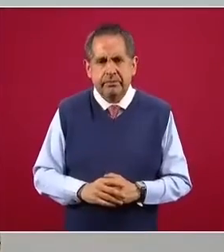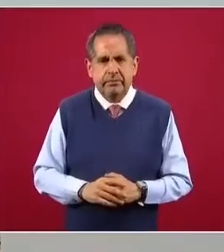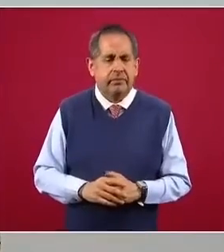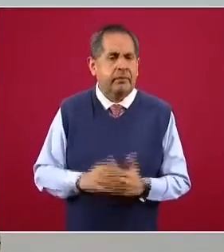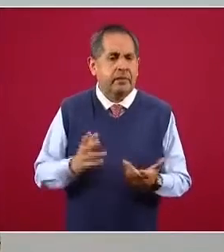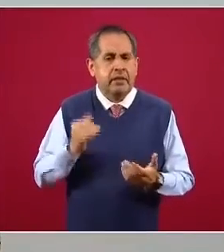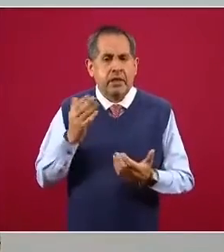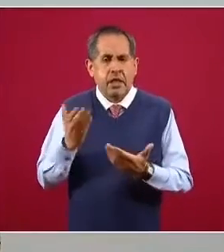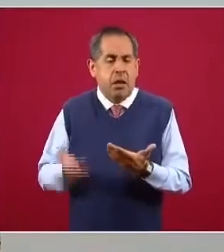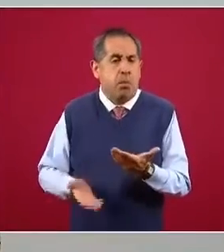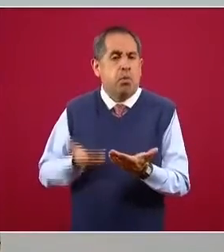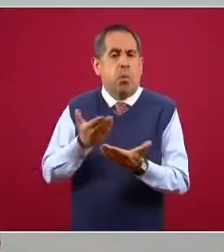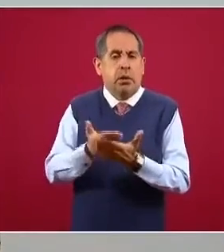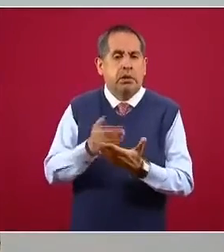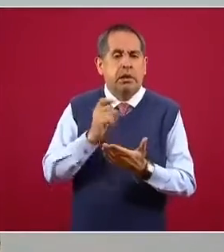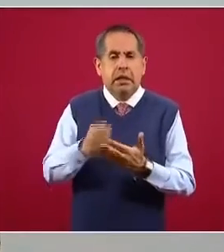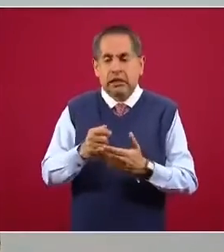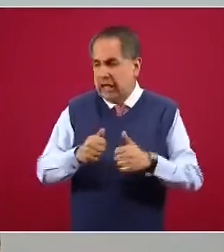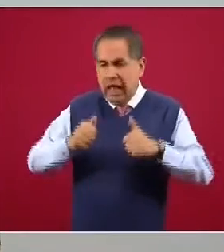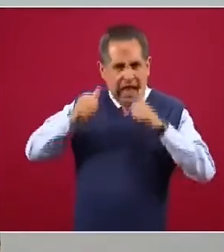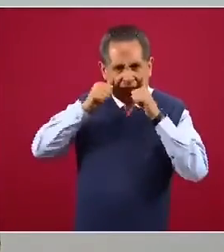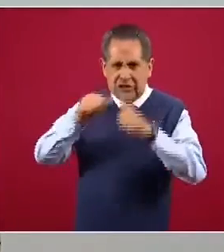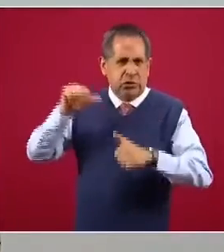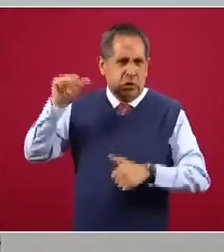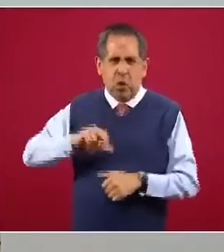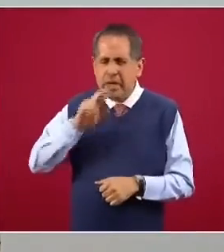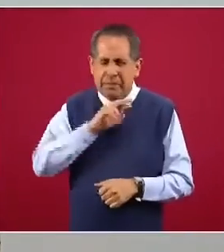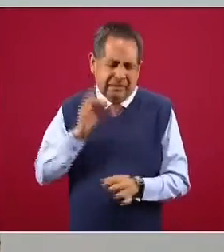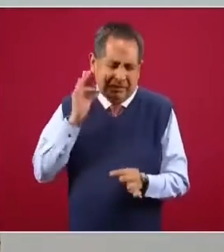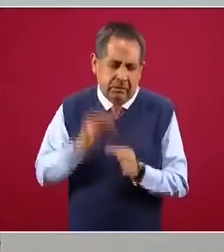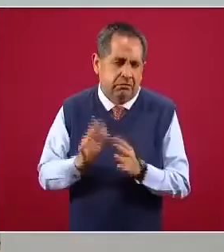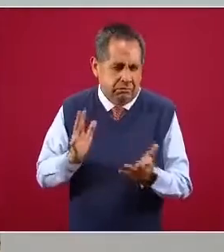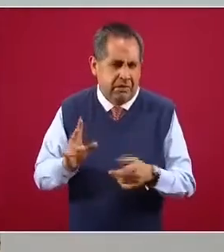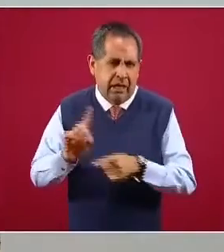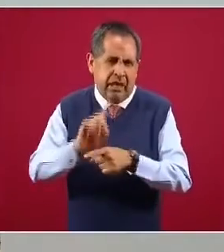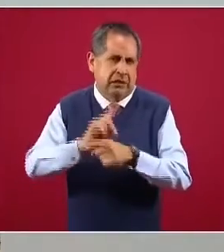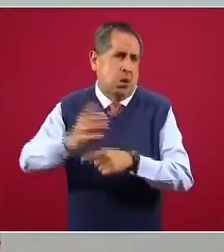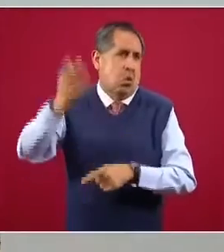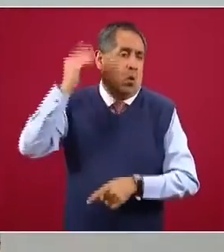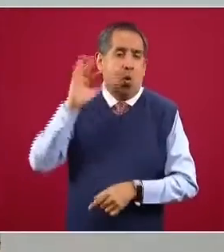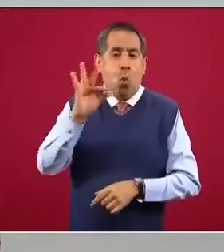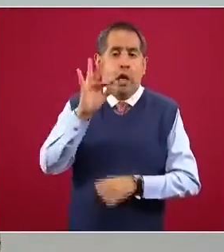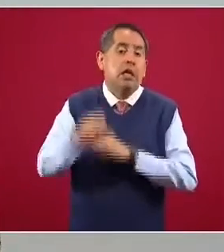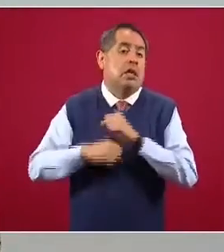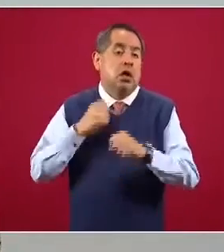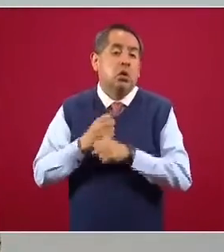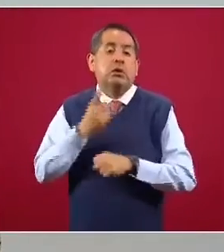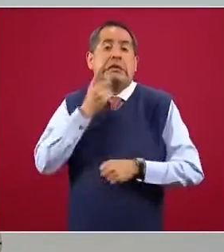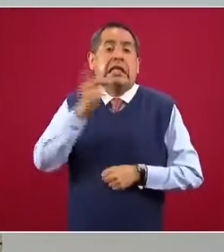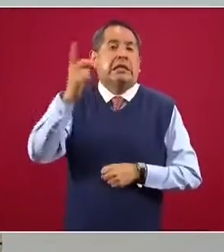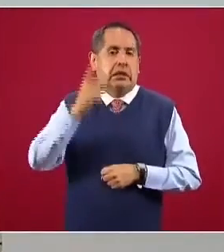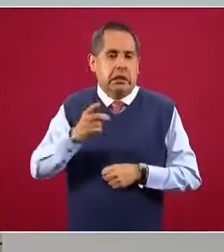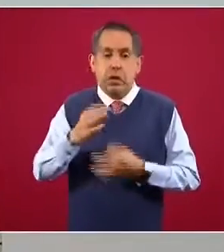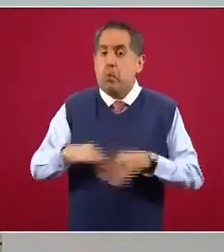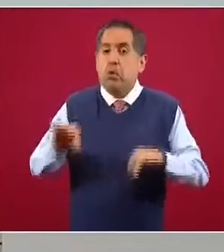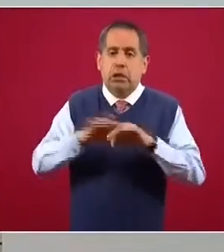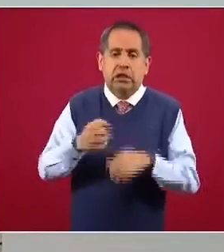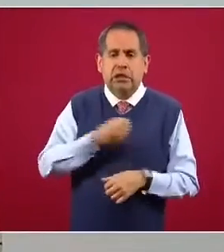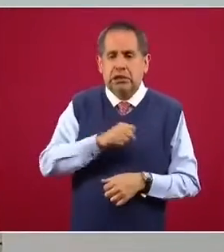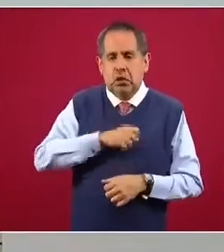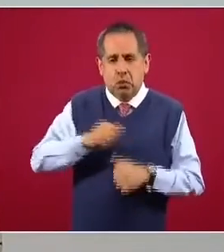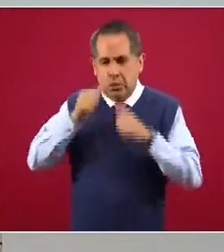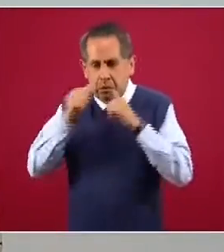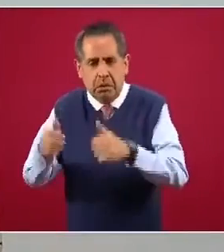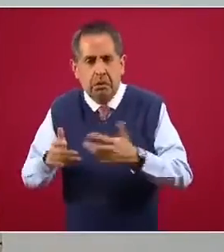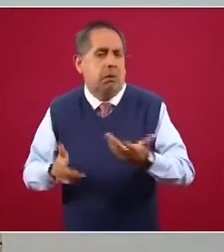La propuesta de una atención primaria a la salud es algo que viene ya desde hace más de 40 años. Entonces, ¿qué pasa?